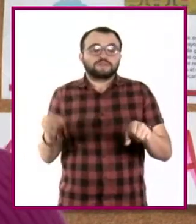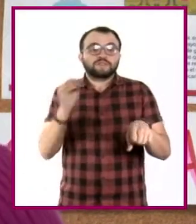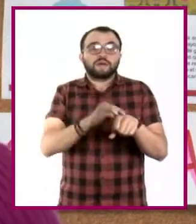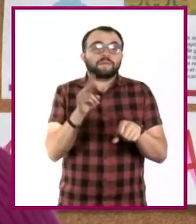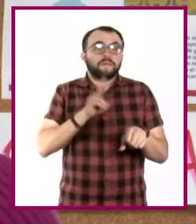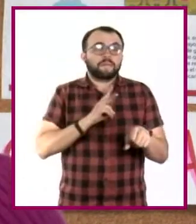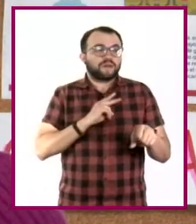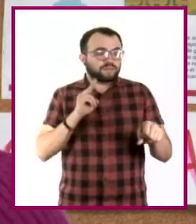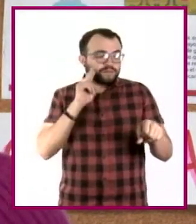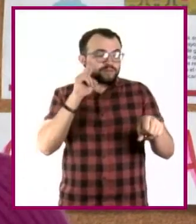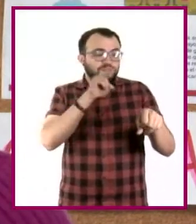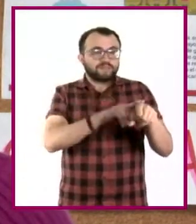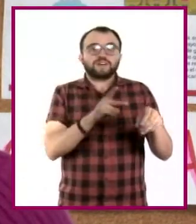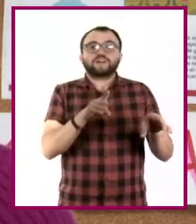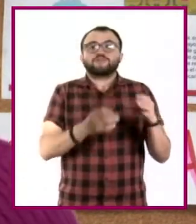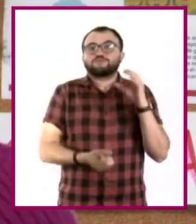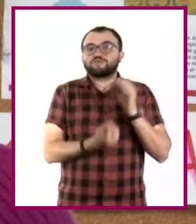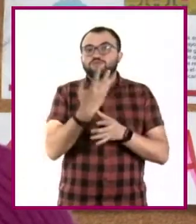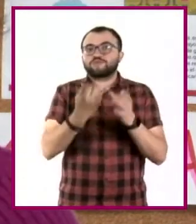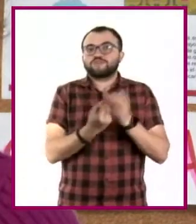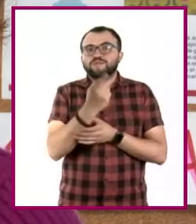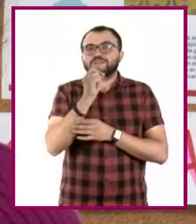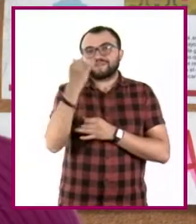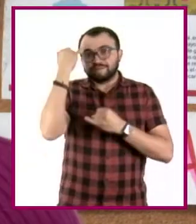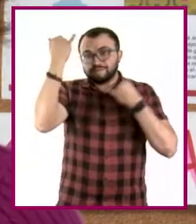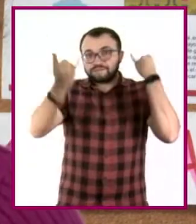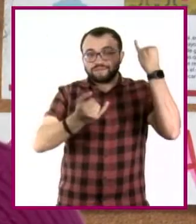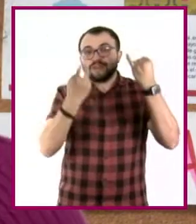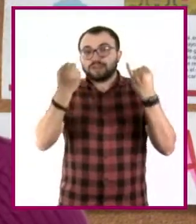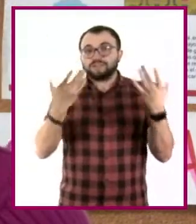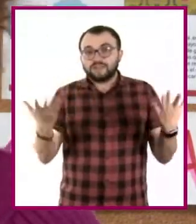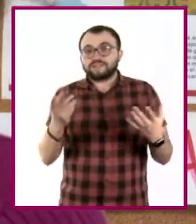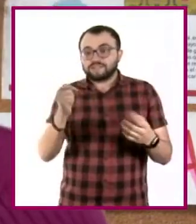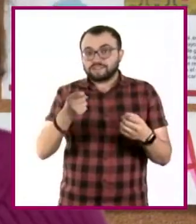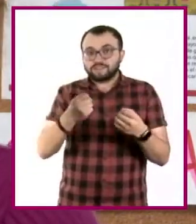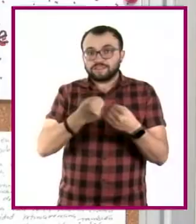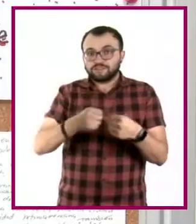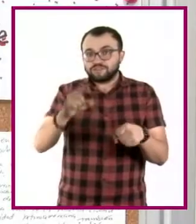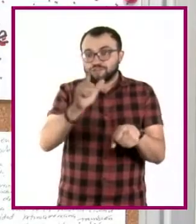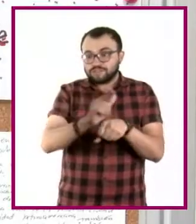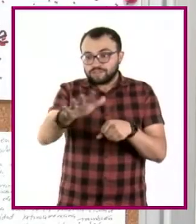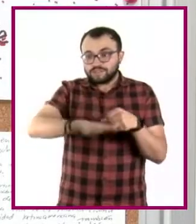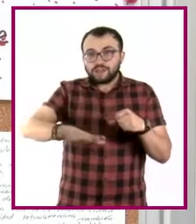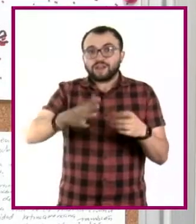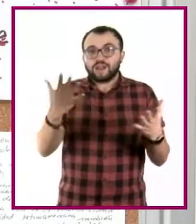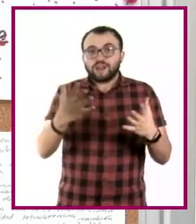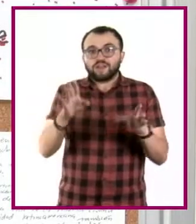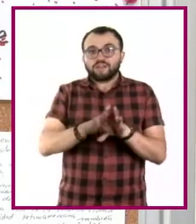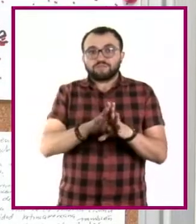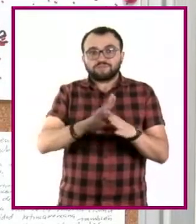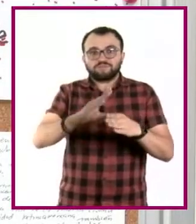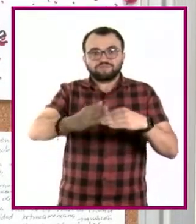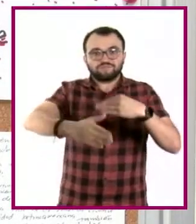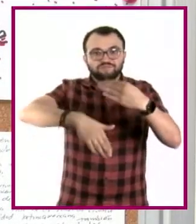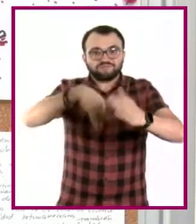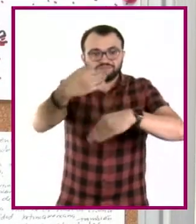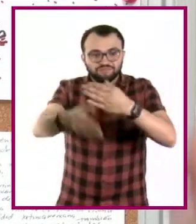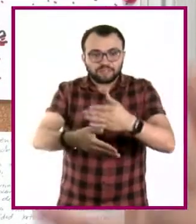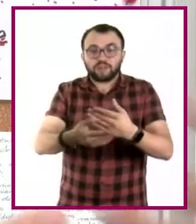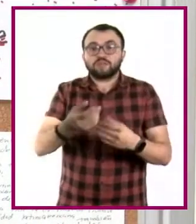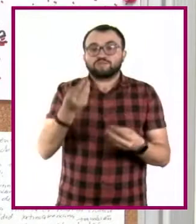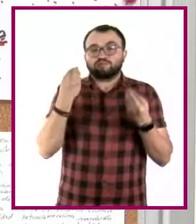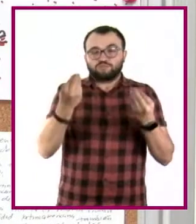y actual en cualquier actividad cotidiana. Somos quienes hacemos que la sociedad evolucione. Muchos jóvenes ya lideran el cambio en el